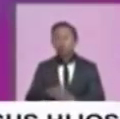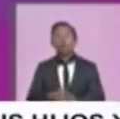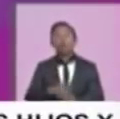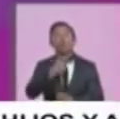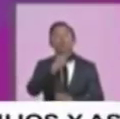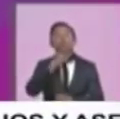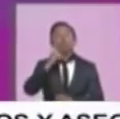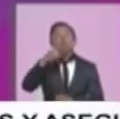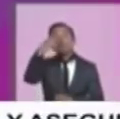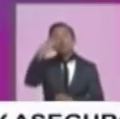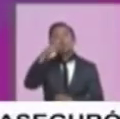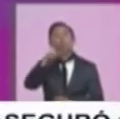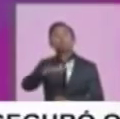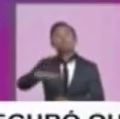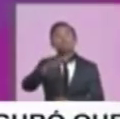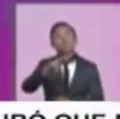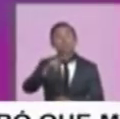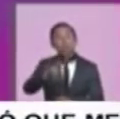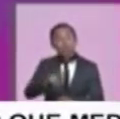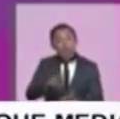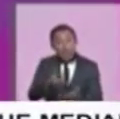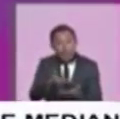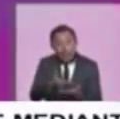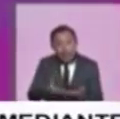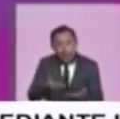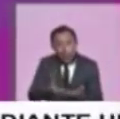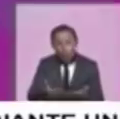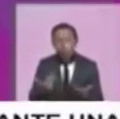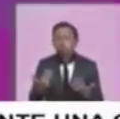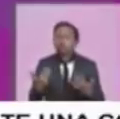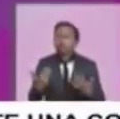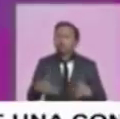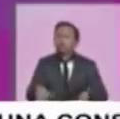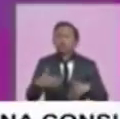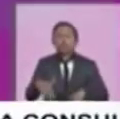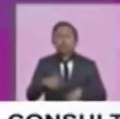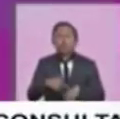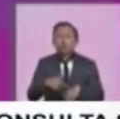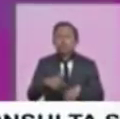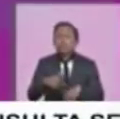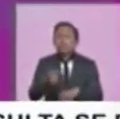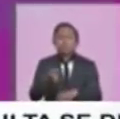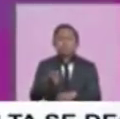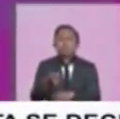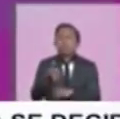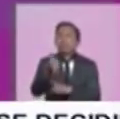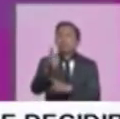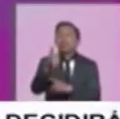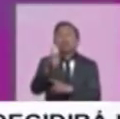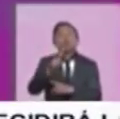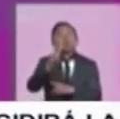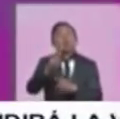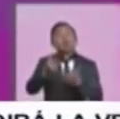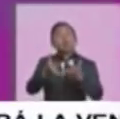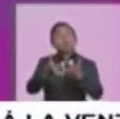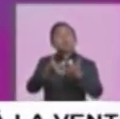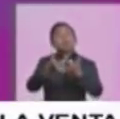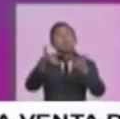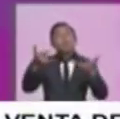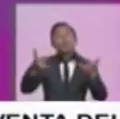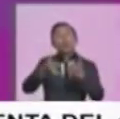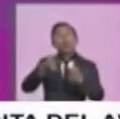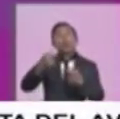recuerdas, y está sonriendo López Obrador. Es la primera vez que sonríe López Obrador. Pues claro, Ahora sí, peléense,